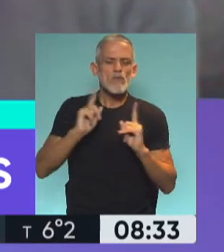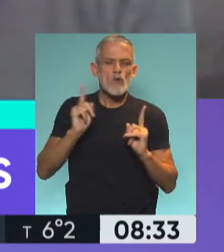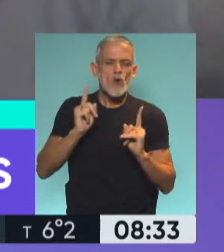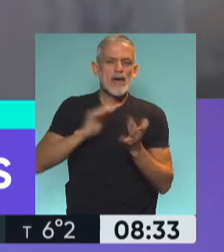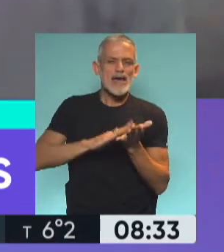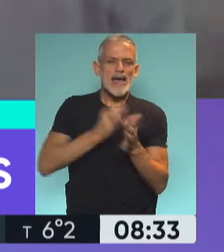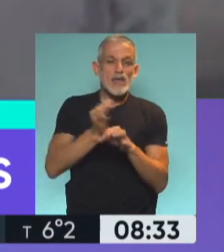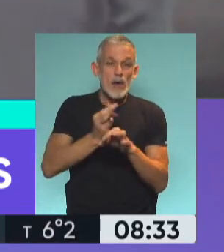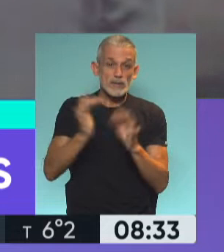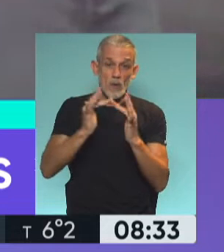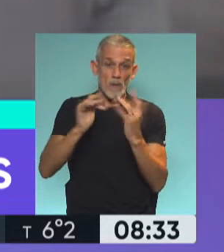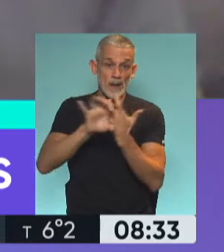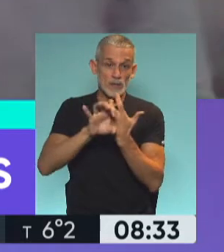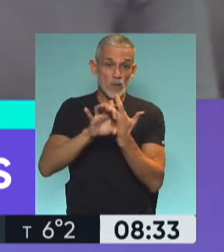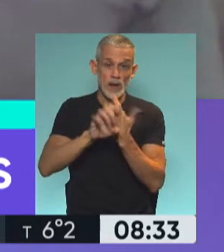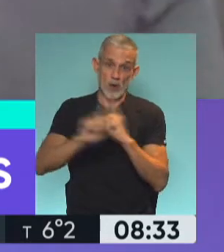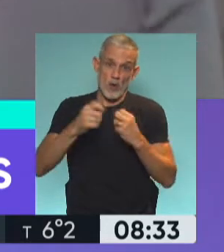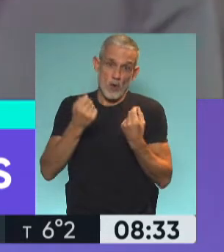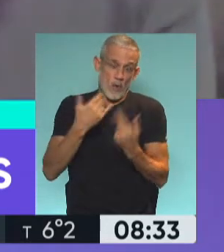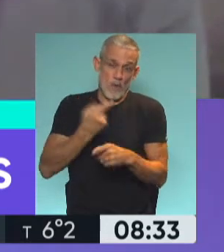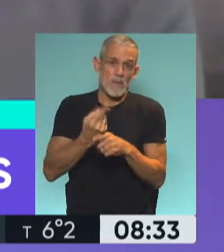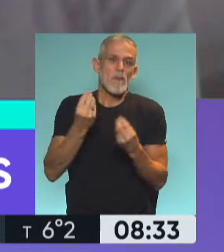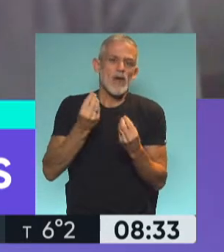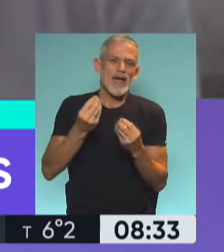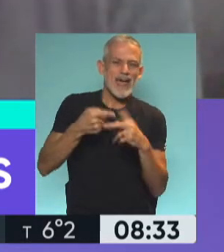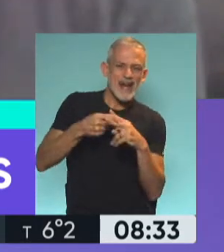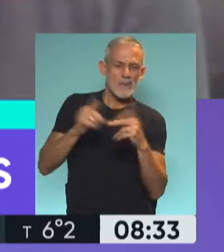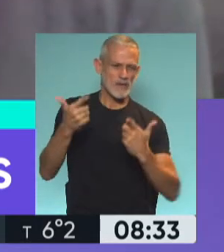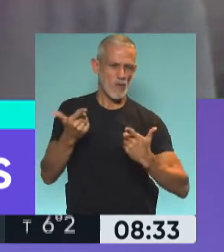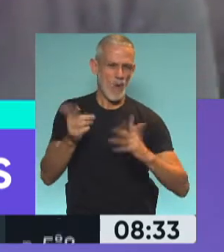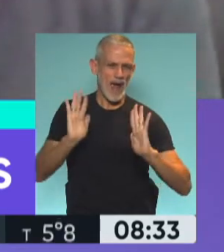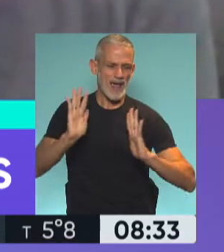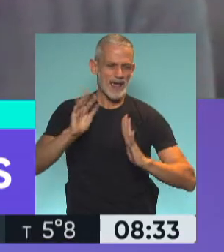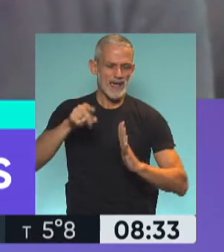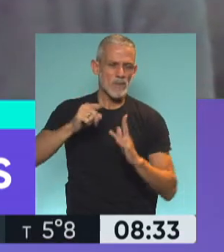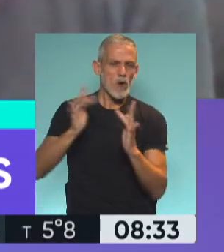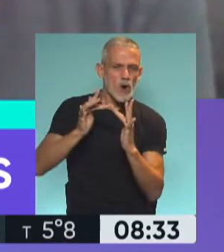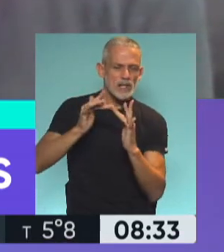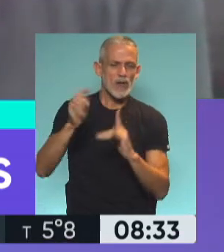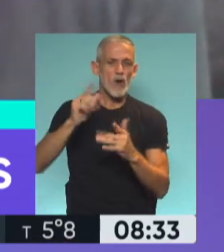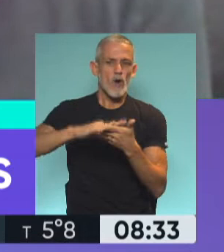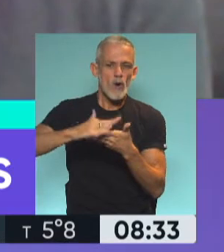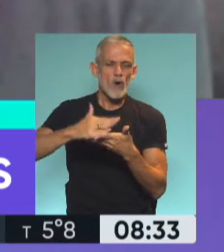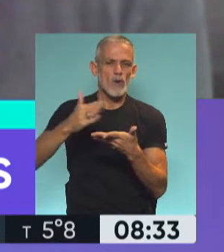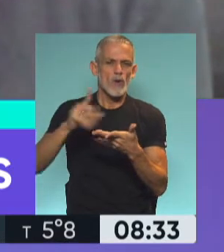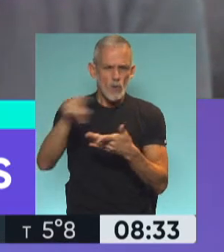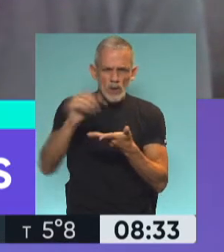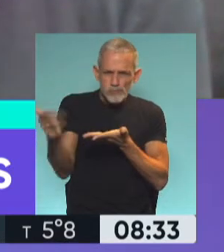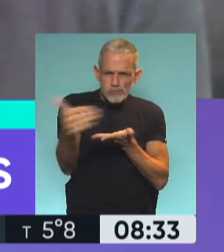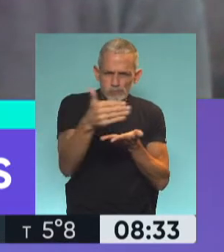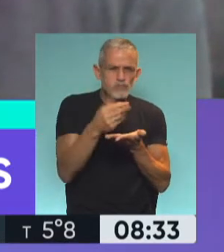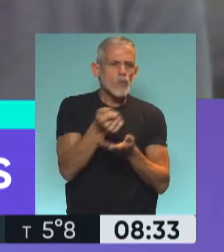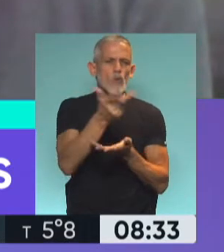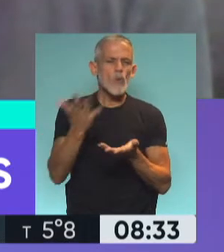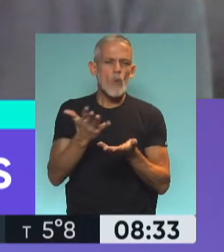la educación virtual, precisamente porque no están las herramientas o no está la virtualidad, la conectividad. ¿Ustedes han hecho un relevamiento?